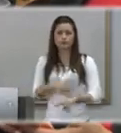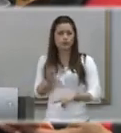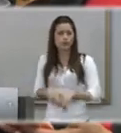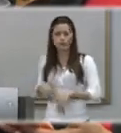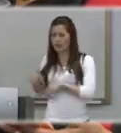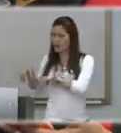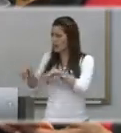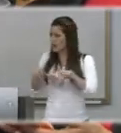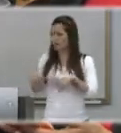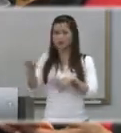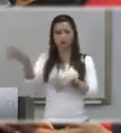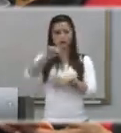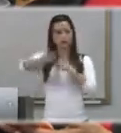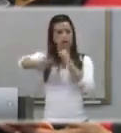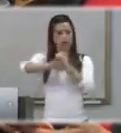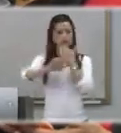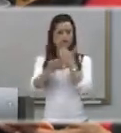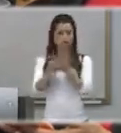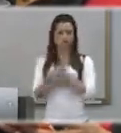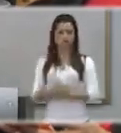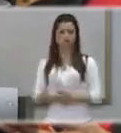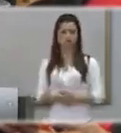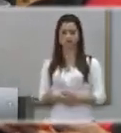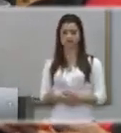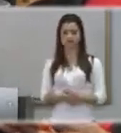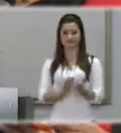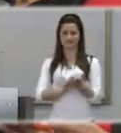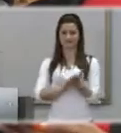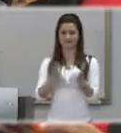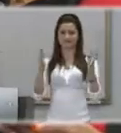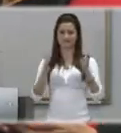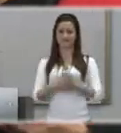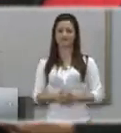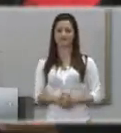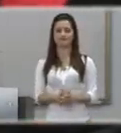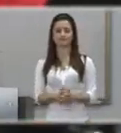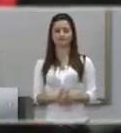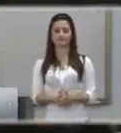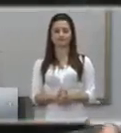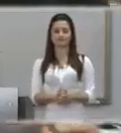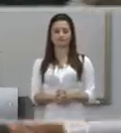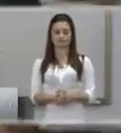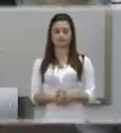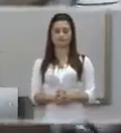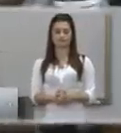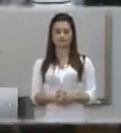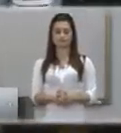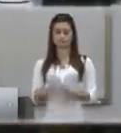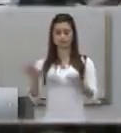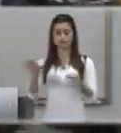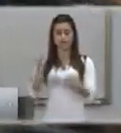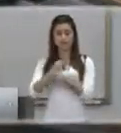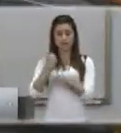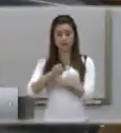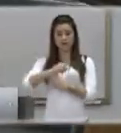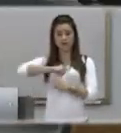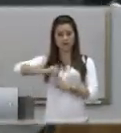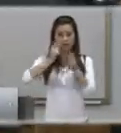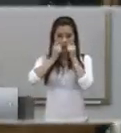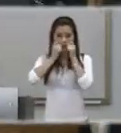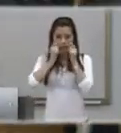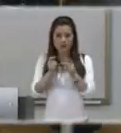Muchas gracias por la intervención. Creo que una de las cosas que es importante resaltar del trabajo en derechos humanos de personas con